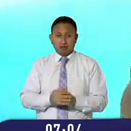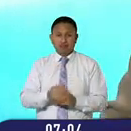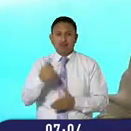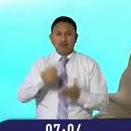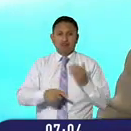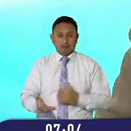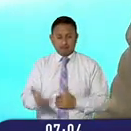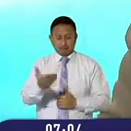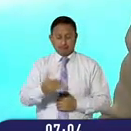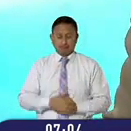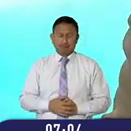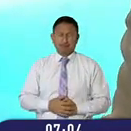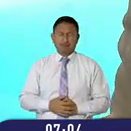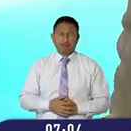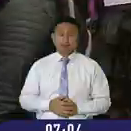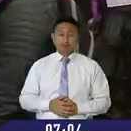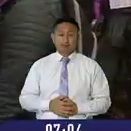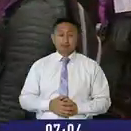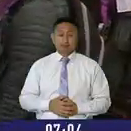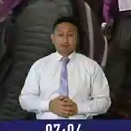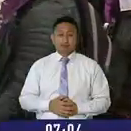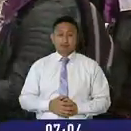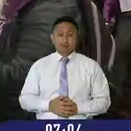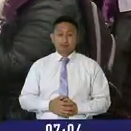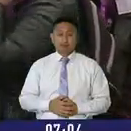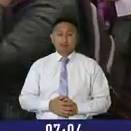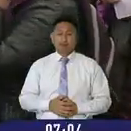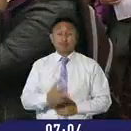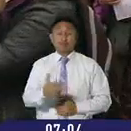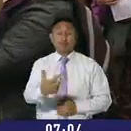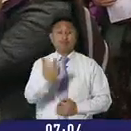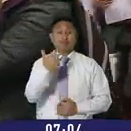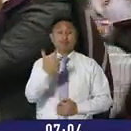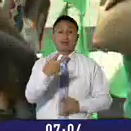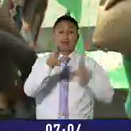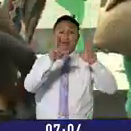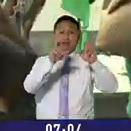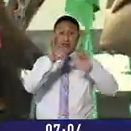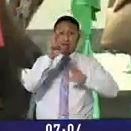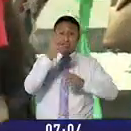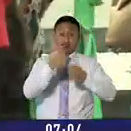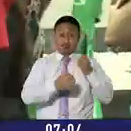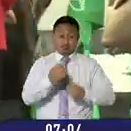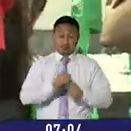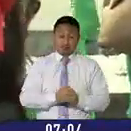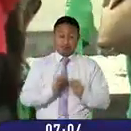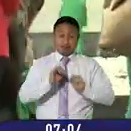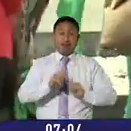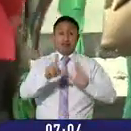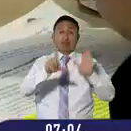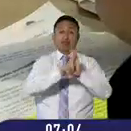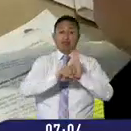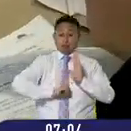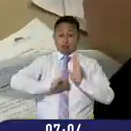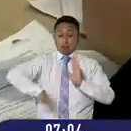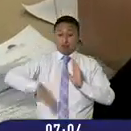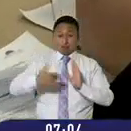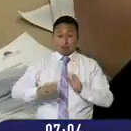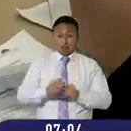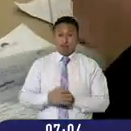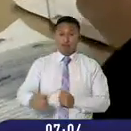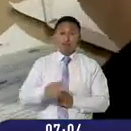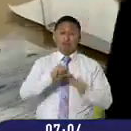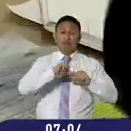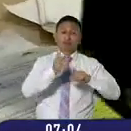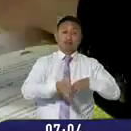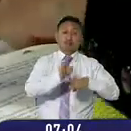atención. Los tres puntos críticos de la ley del aborto en casos de violación ya han sido abordados en un análisis